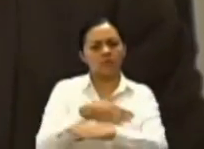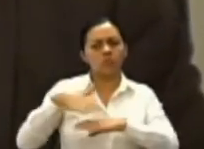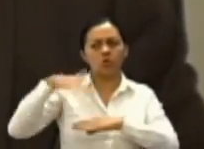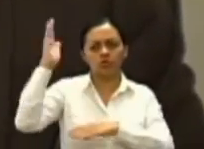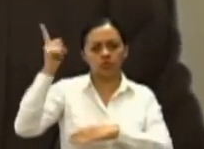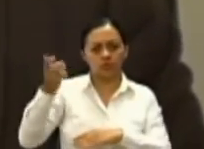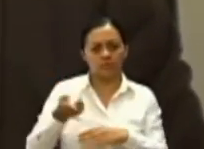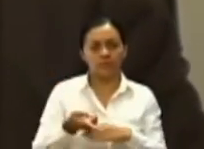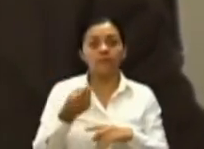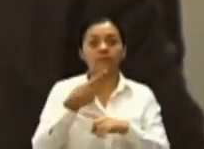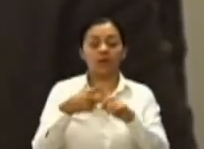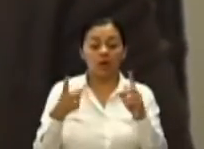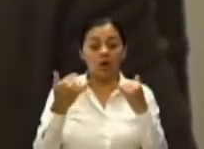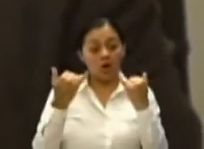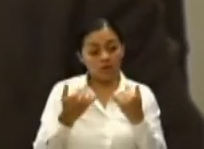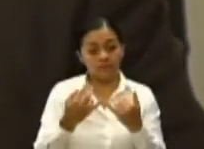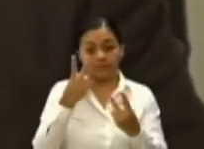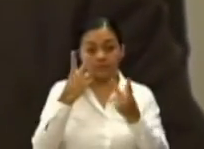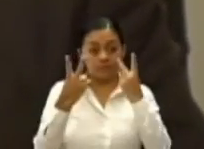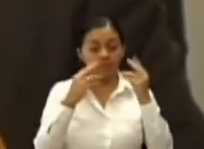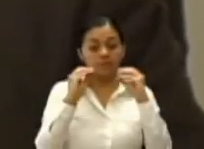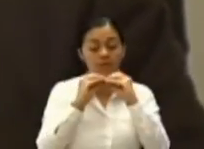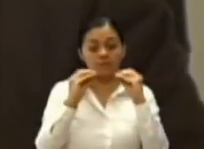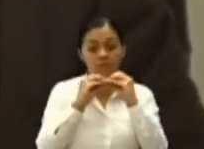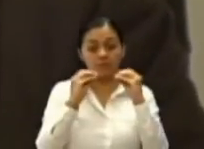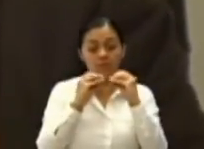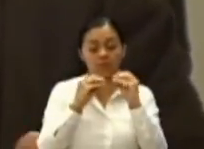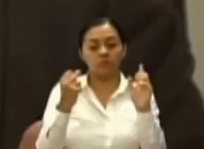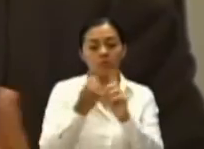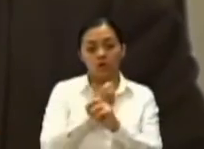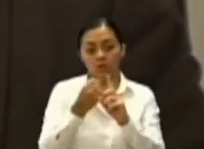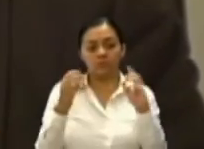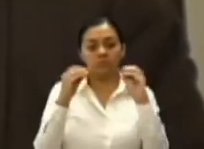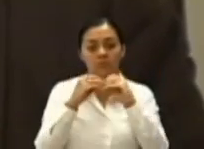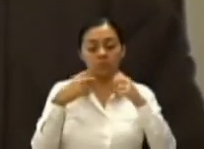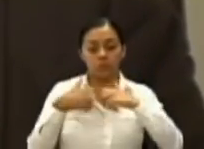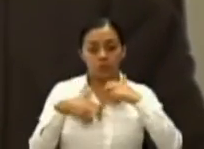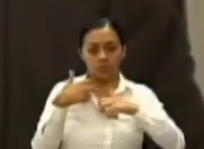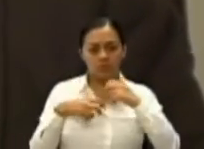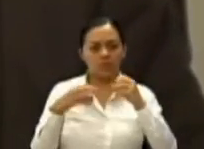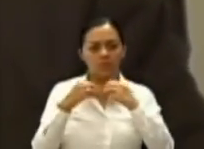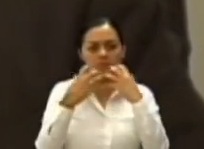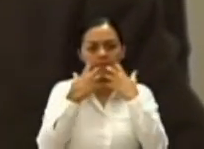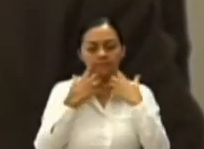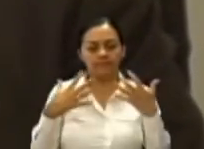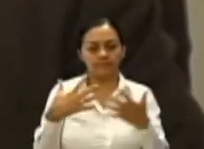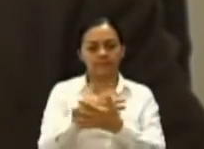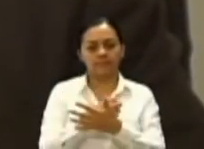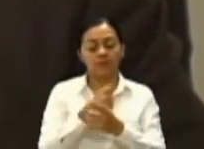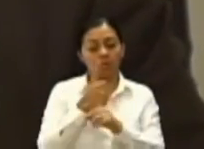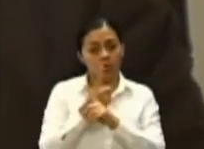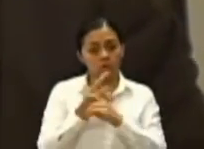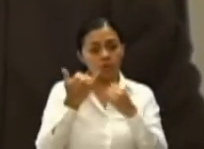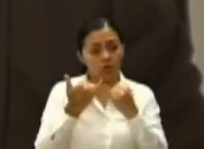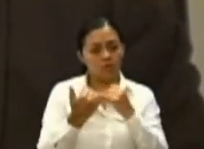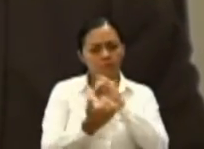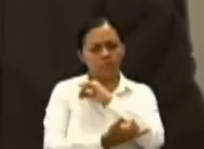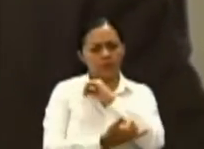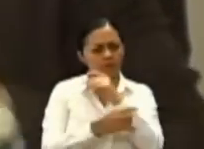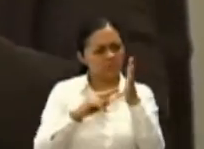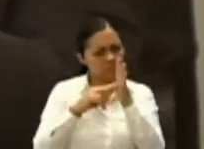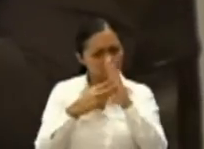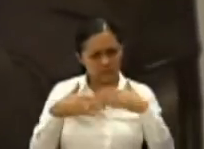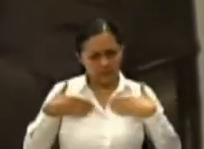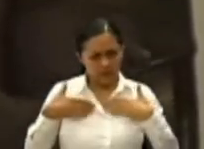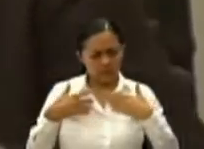pero por eso hemos visto tanta violencia tanta agresión tanta codicia ahí el país no va a ser feliz de esa forma